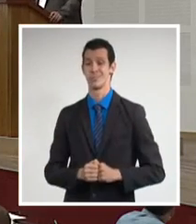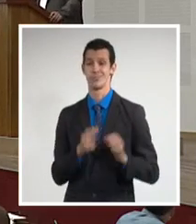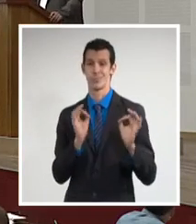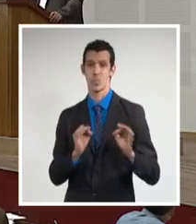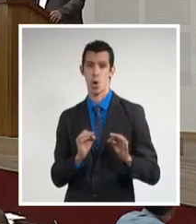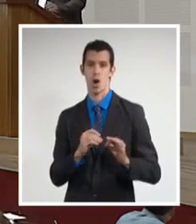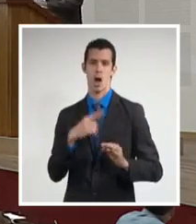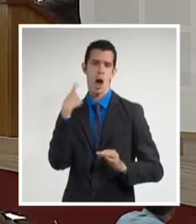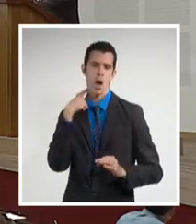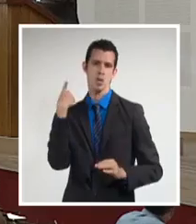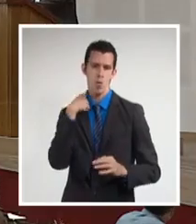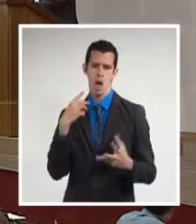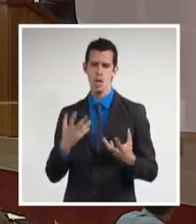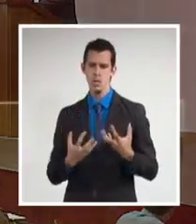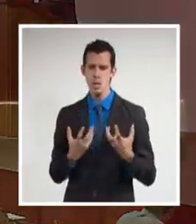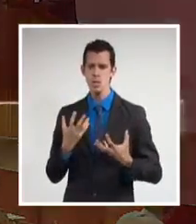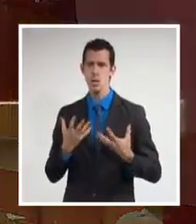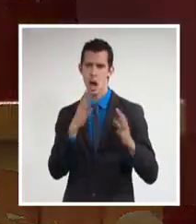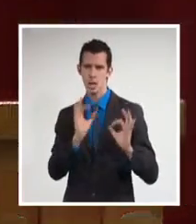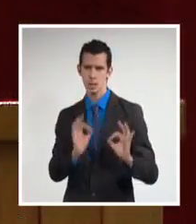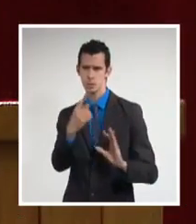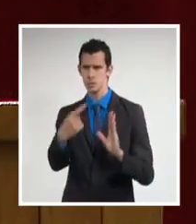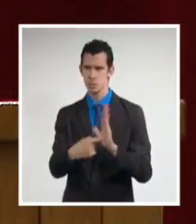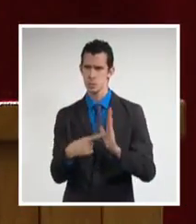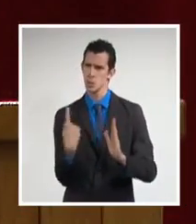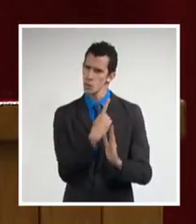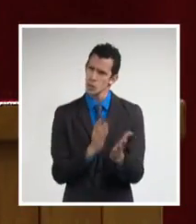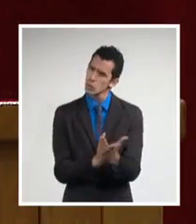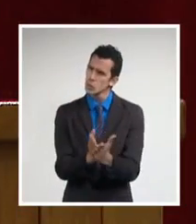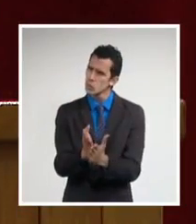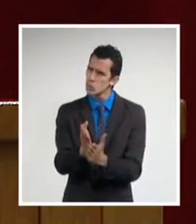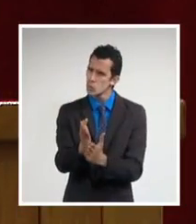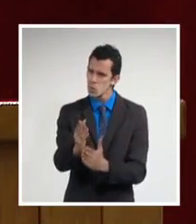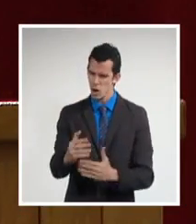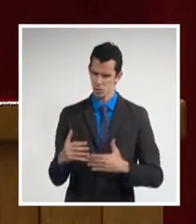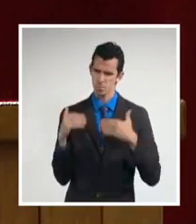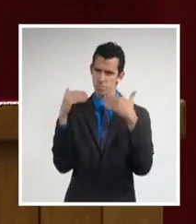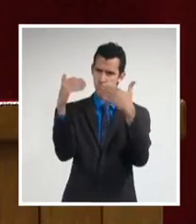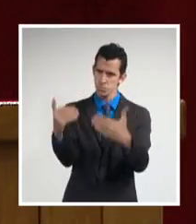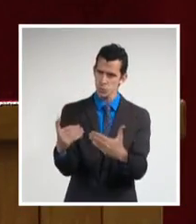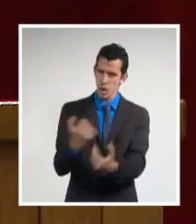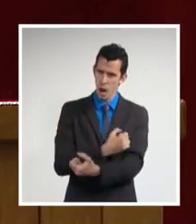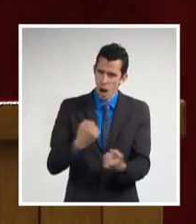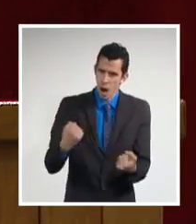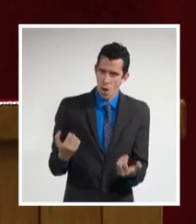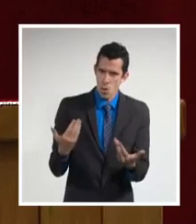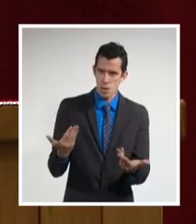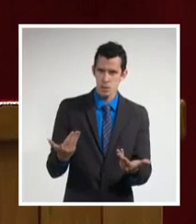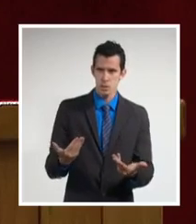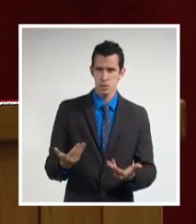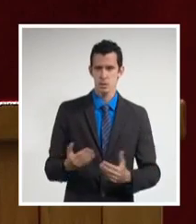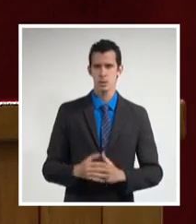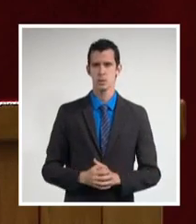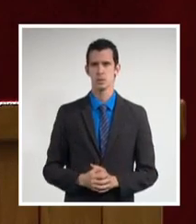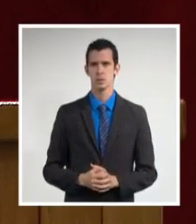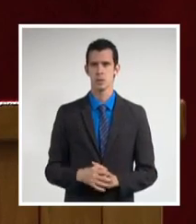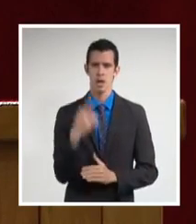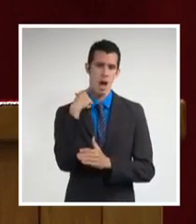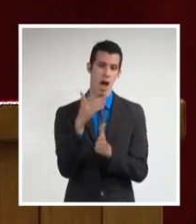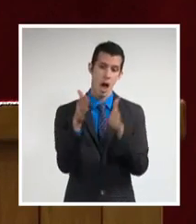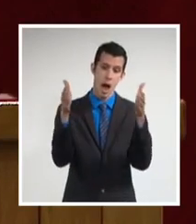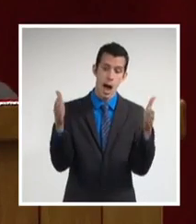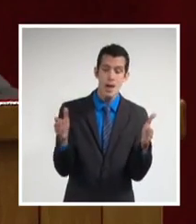somos. Y en ese somos que entraña una alta cuota de resistencia y creatividad heroica, al cierre de otro año difícil,